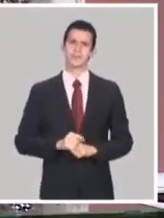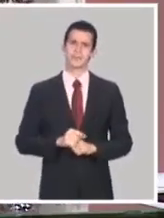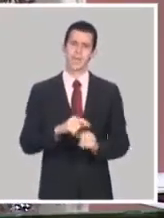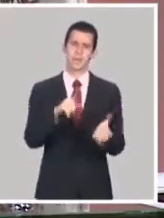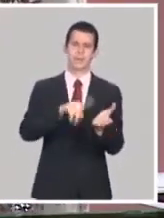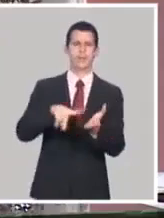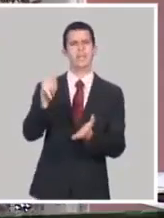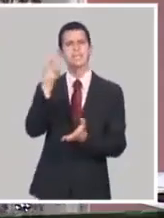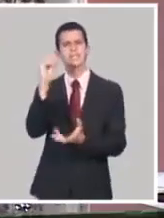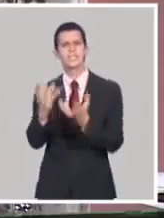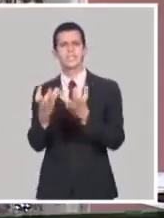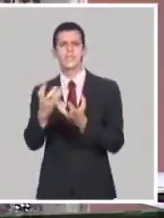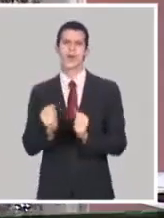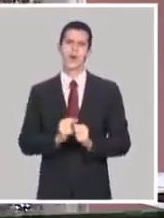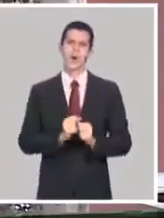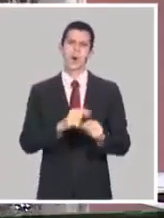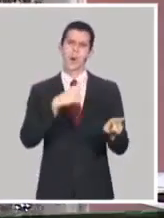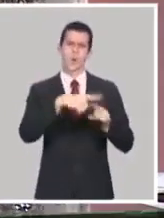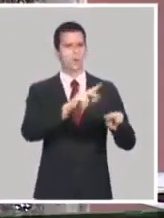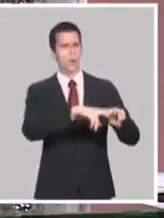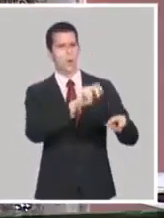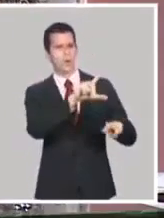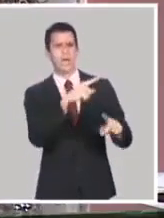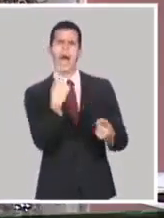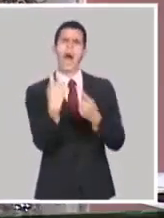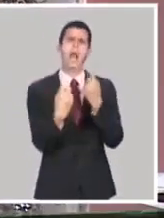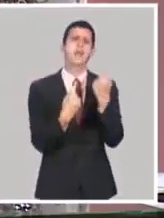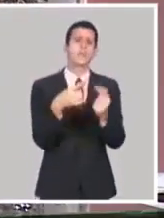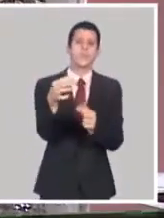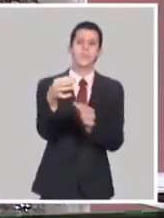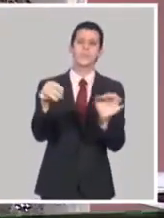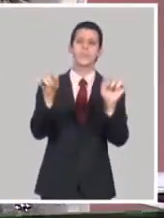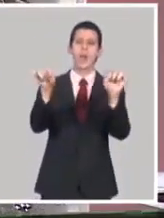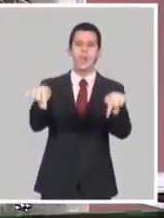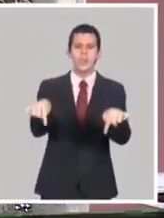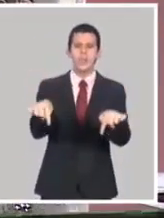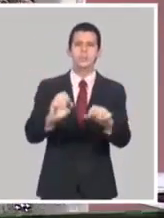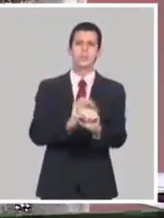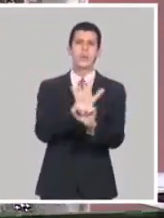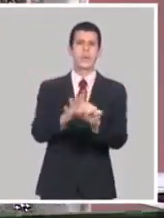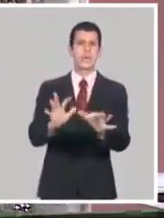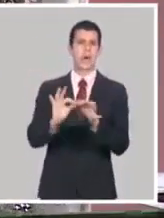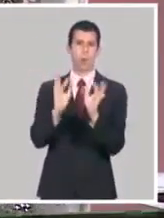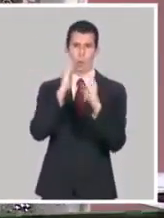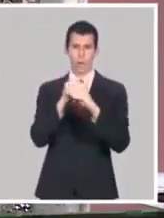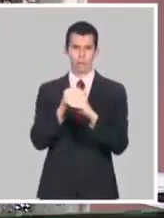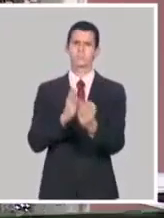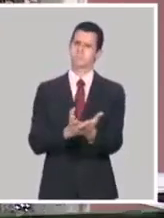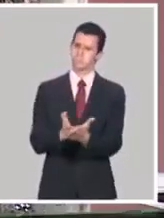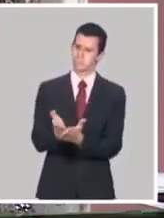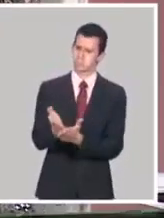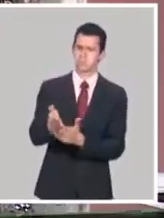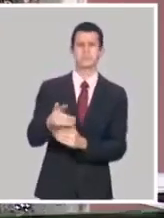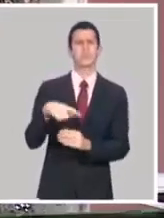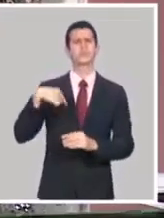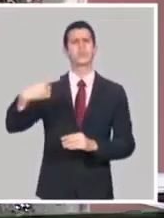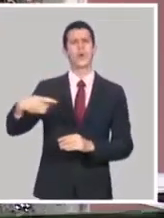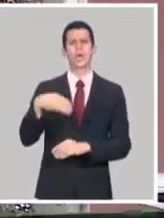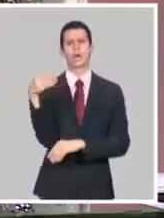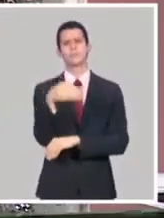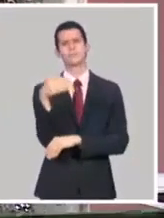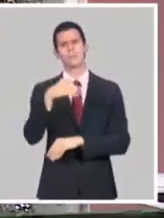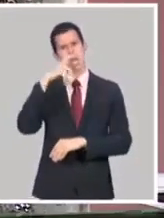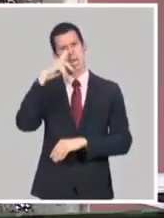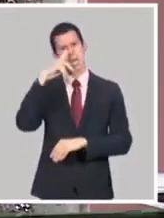cienfuegos jim y algunos otros municipios que de determinadas provincias pero también escuelas por ejemplo nosotros la provincia santiago de